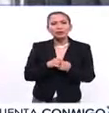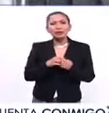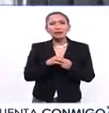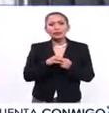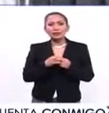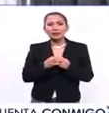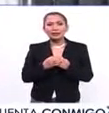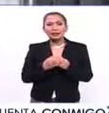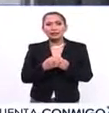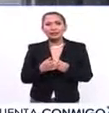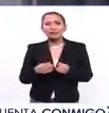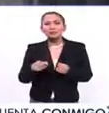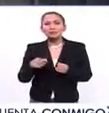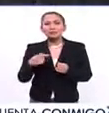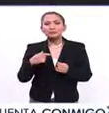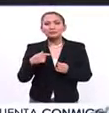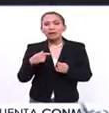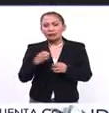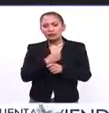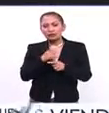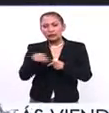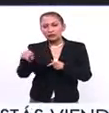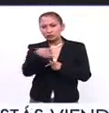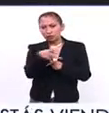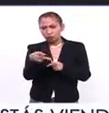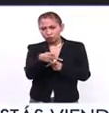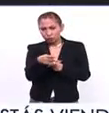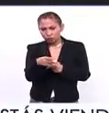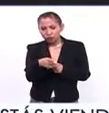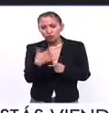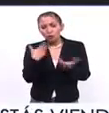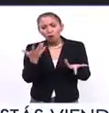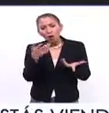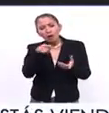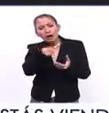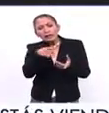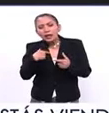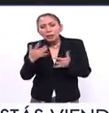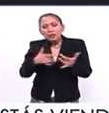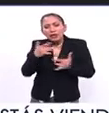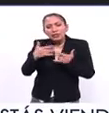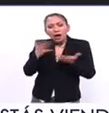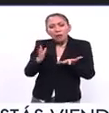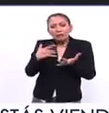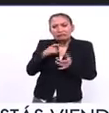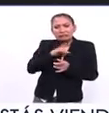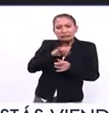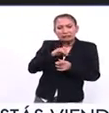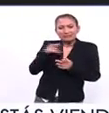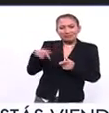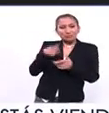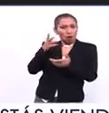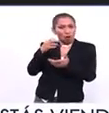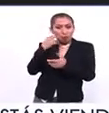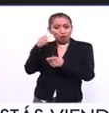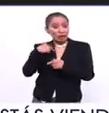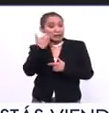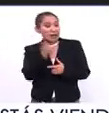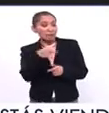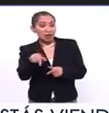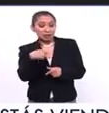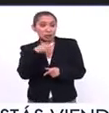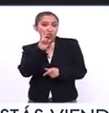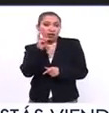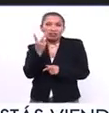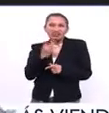apantallaba muchísimo, que cuando entraron, pues ellos habían, pues, conseguido que ellas se sintieran intimidadas, no por voluntad de ellos, pero que así